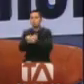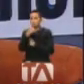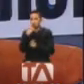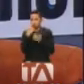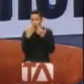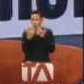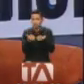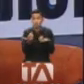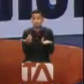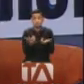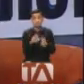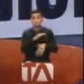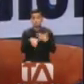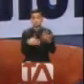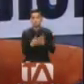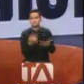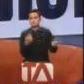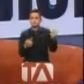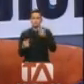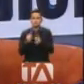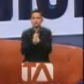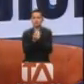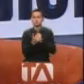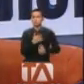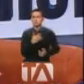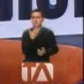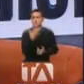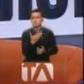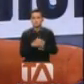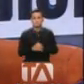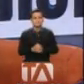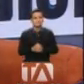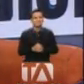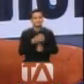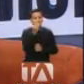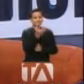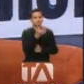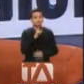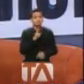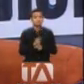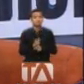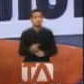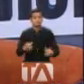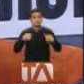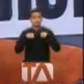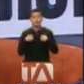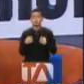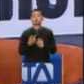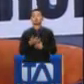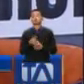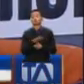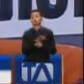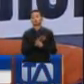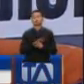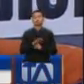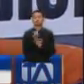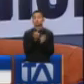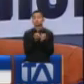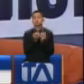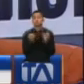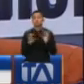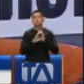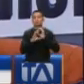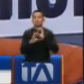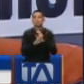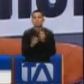interesante para tratar de contrarrestar esta realidad. Buenos días. Buenos días, Gisela, muchas gracias. En efecto, yo he sido víctima de acoso sexual en el transporte público, no